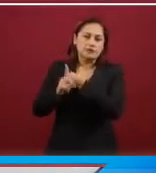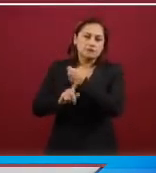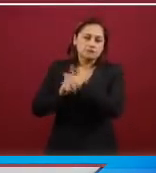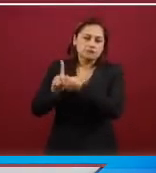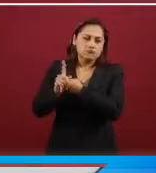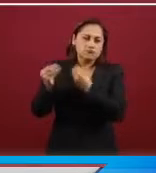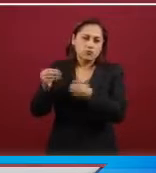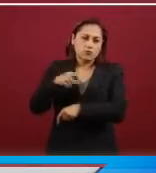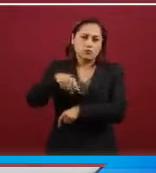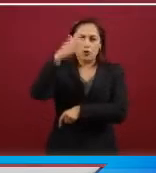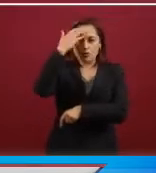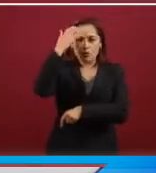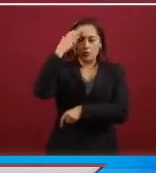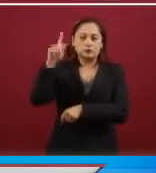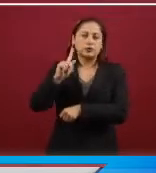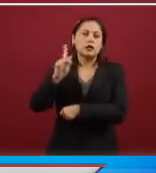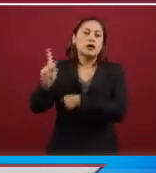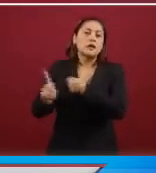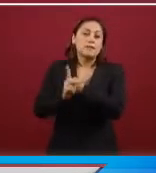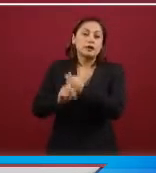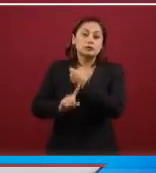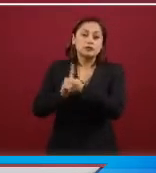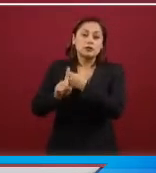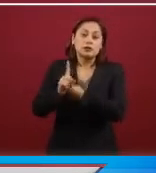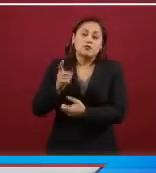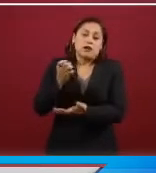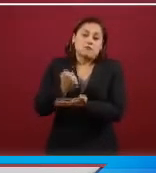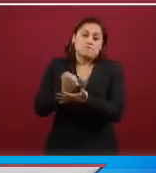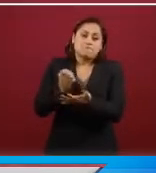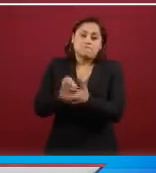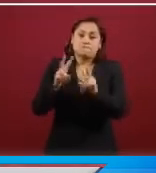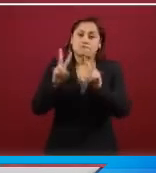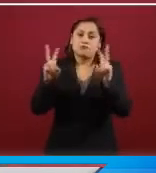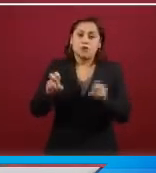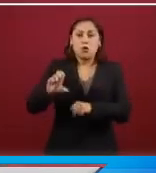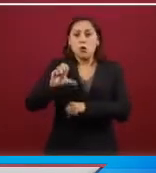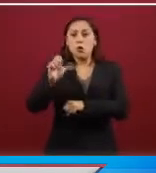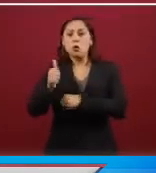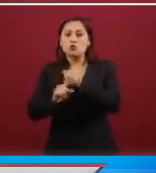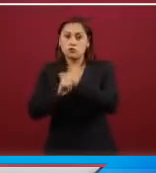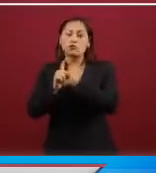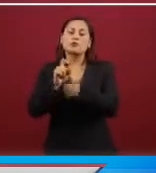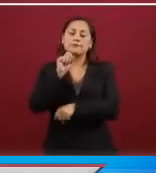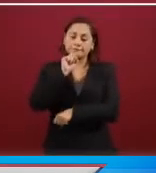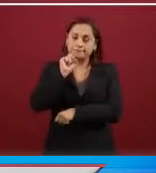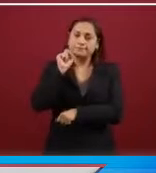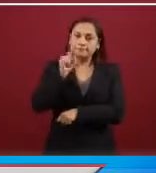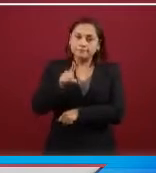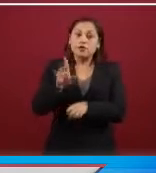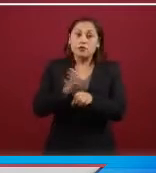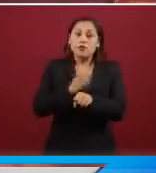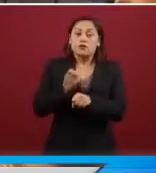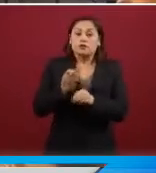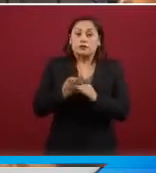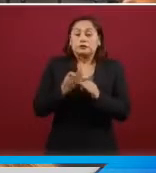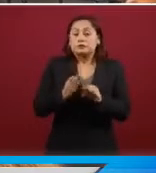con trabajo inicialmente a 4,700 compatriotas deportados. La relación de apoyo es de 20 mexicanos por un migrante. Es importante el